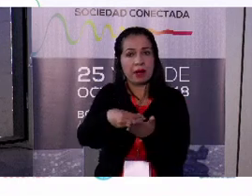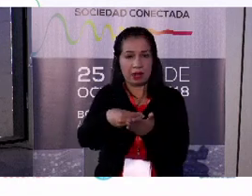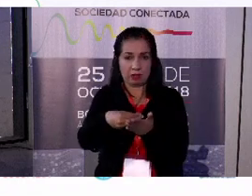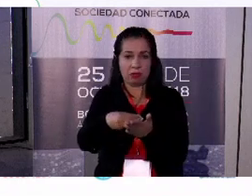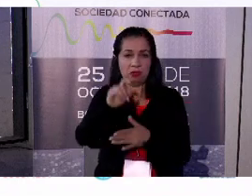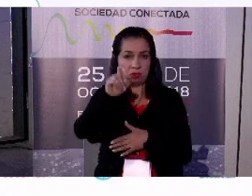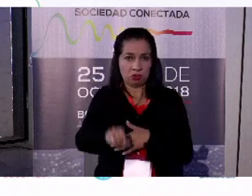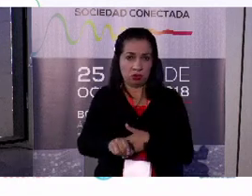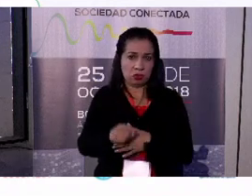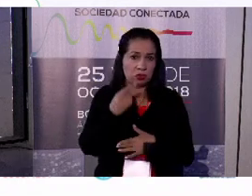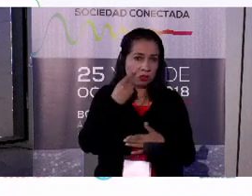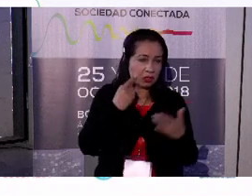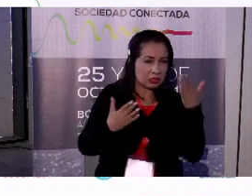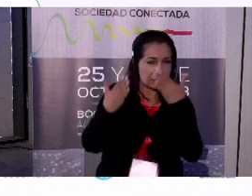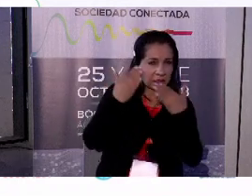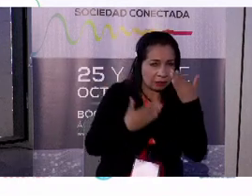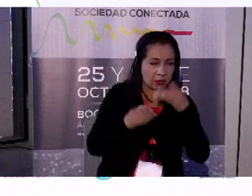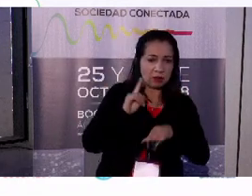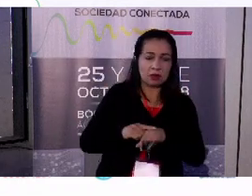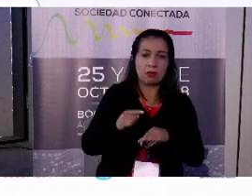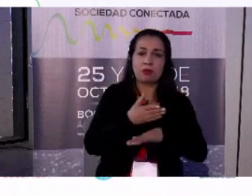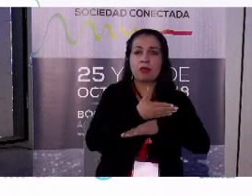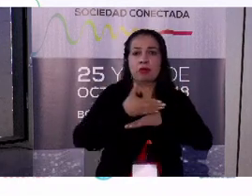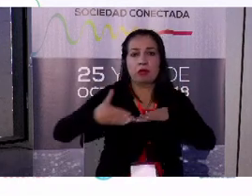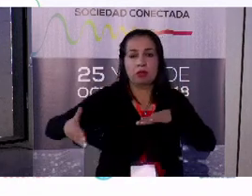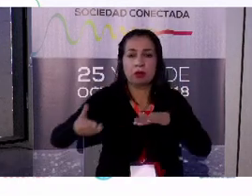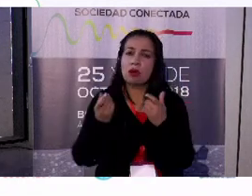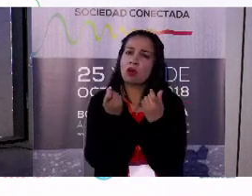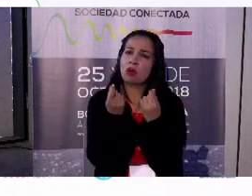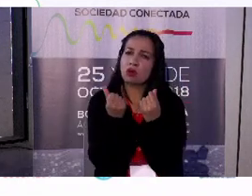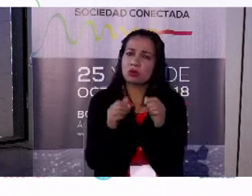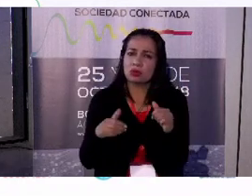simulación se va a demorar más Y qué hay del